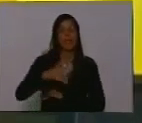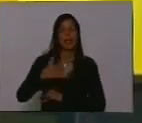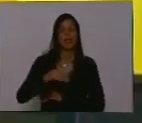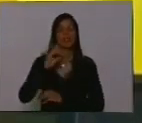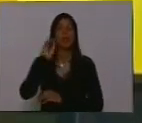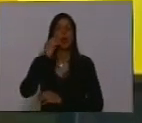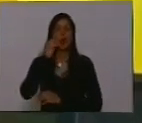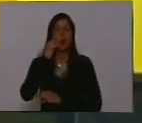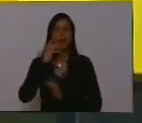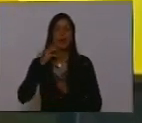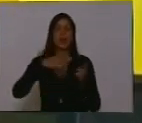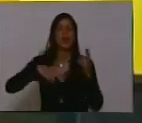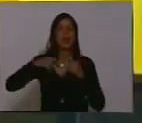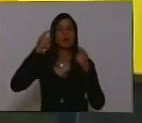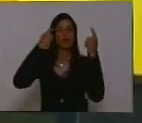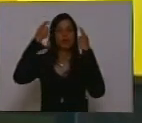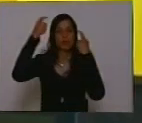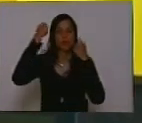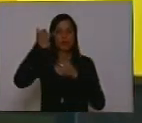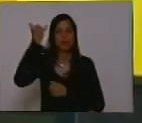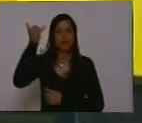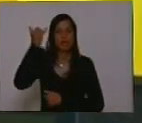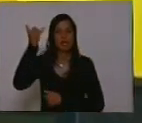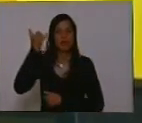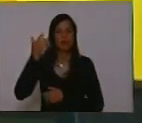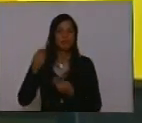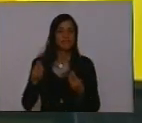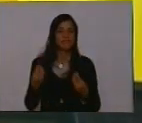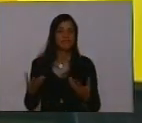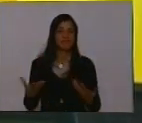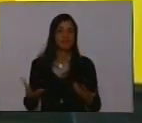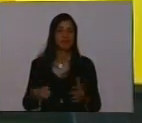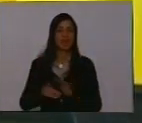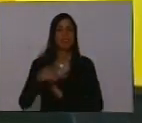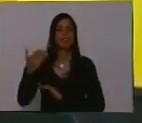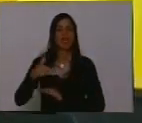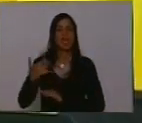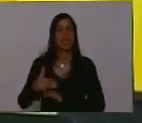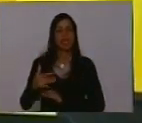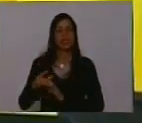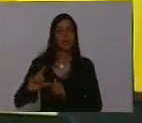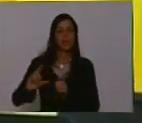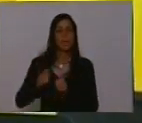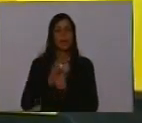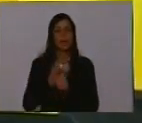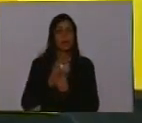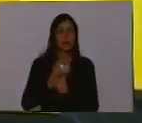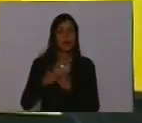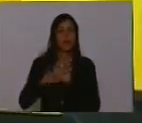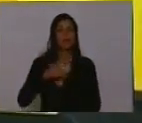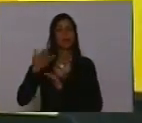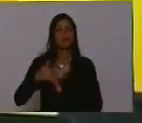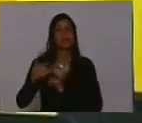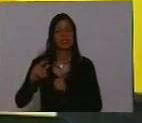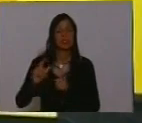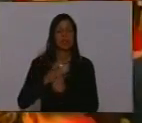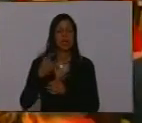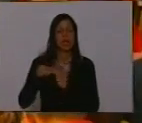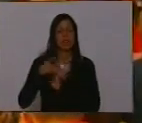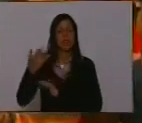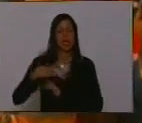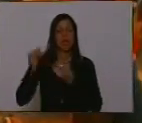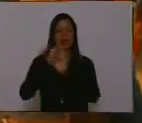garantizado en revolución no es más que el derecho, el principal de ellos, el derecho a la felicidad